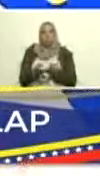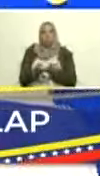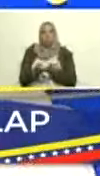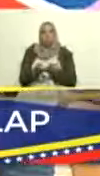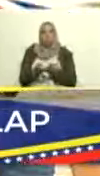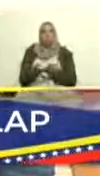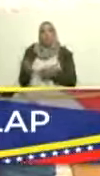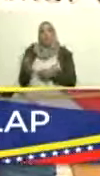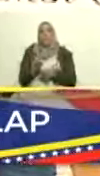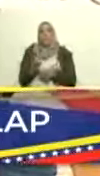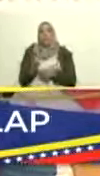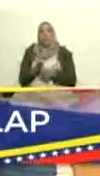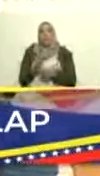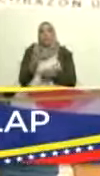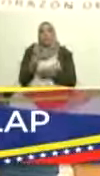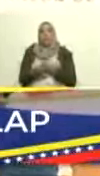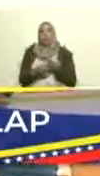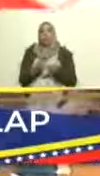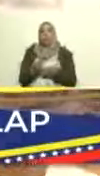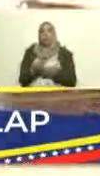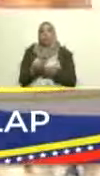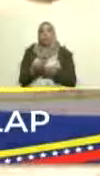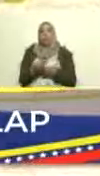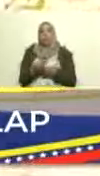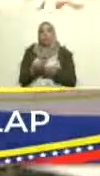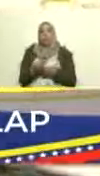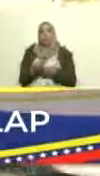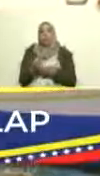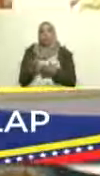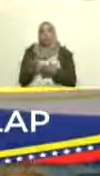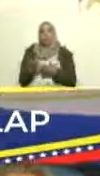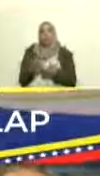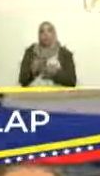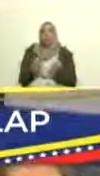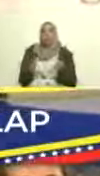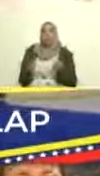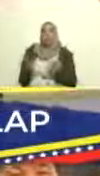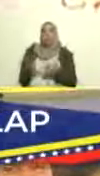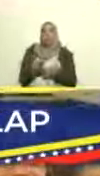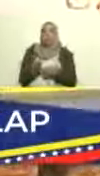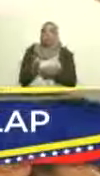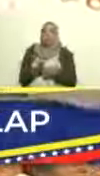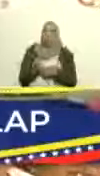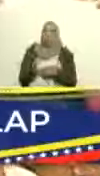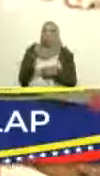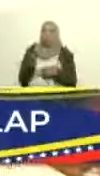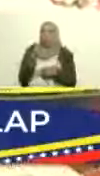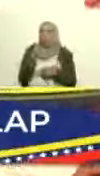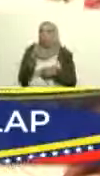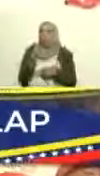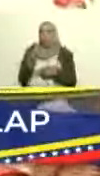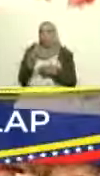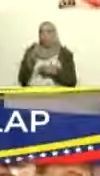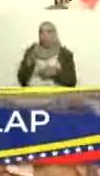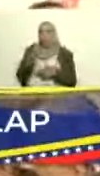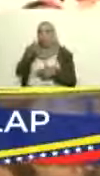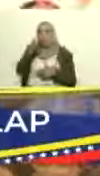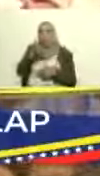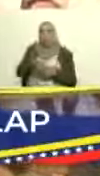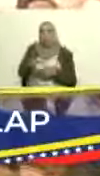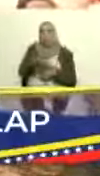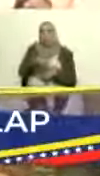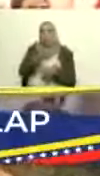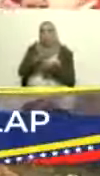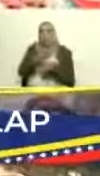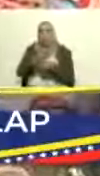en Venezuela, sobre la sabiduría del pueblo, que hizo un método para que pudiese